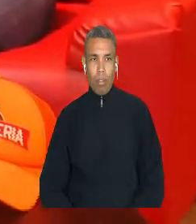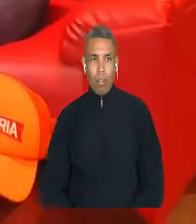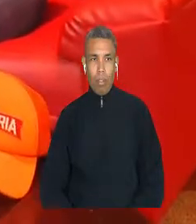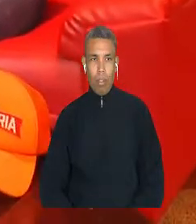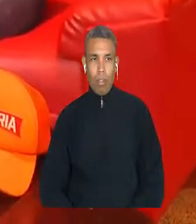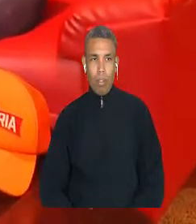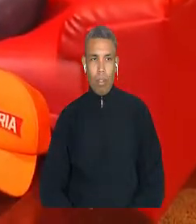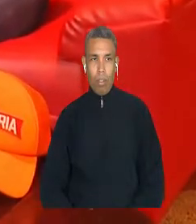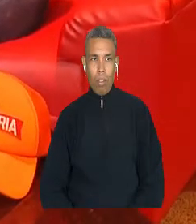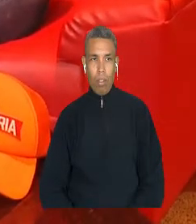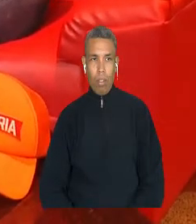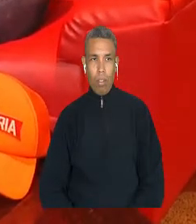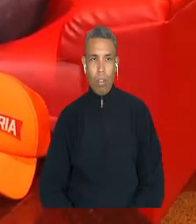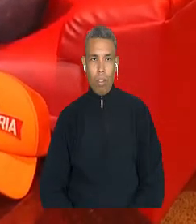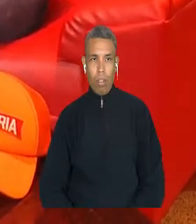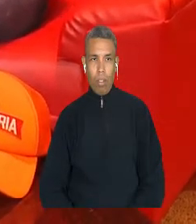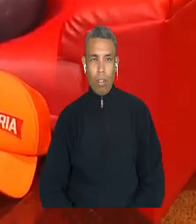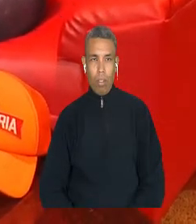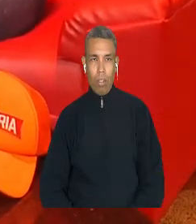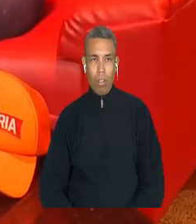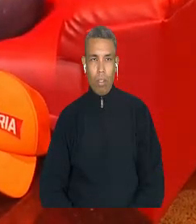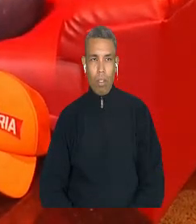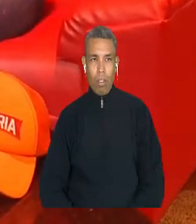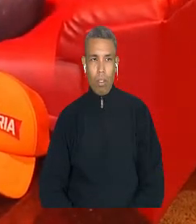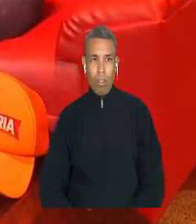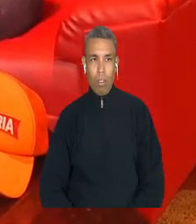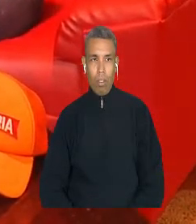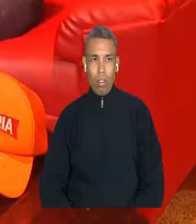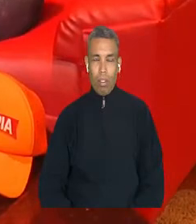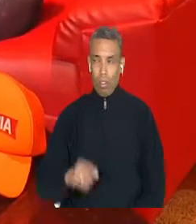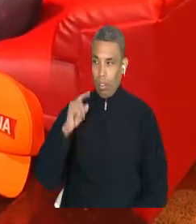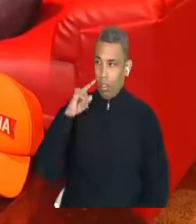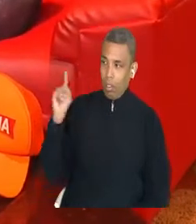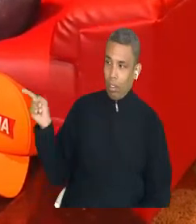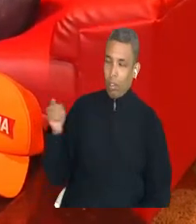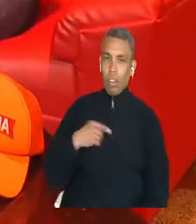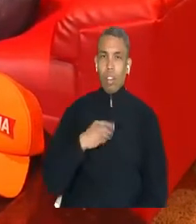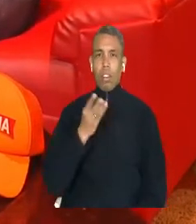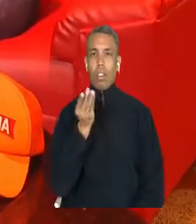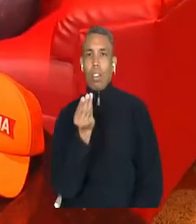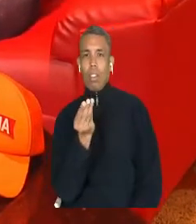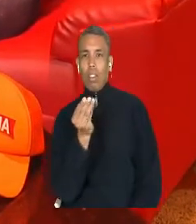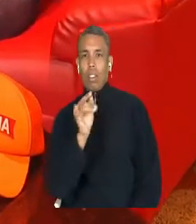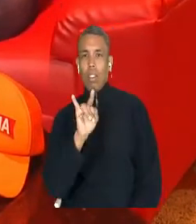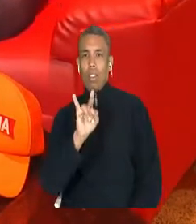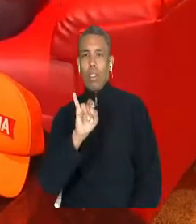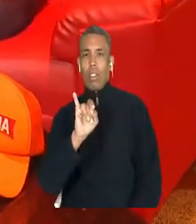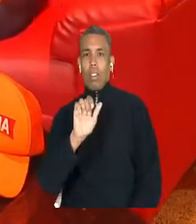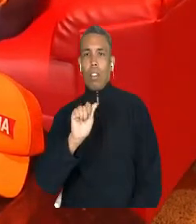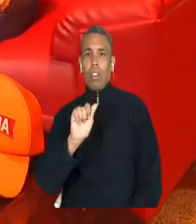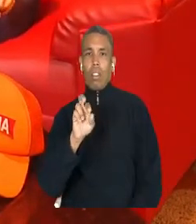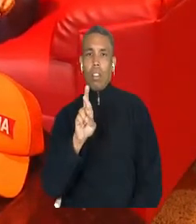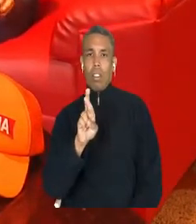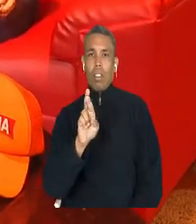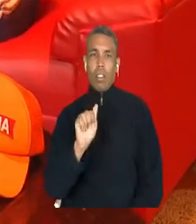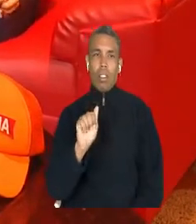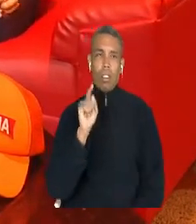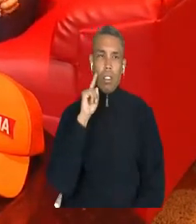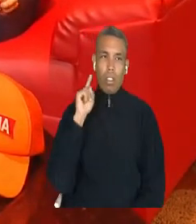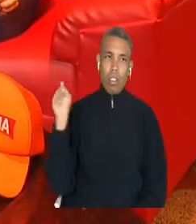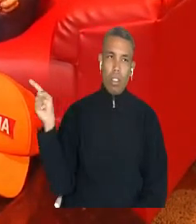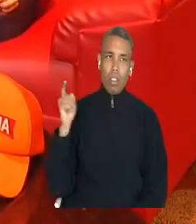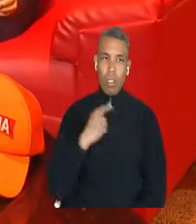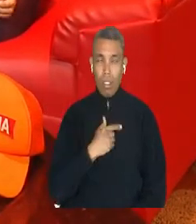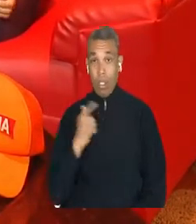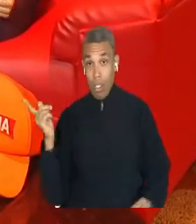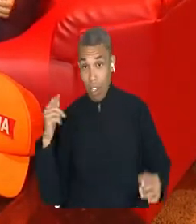super voz también en Barranca Bermeja y que también es artista de la cervecería. Claro que sí, Jen. Buenos días a todos